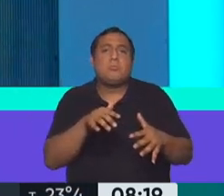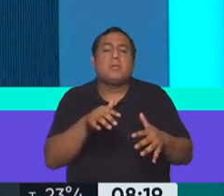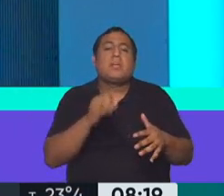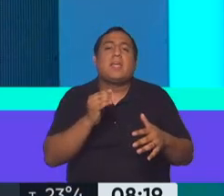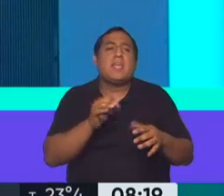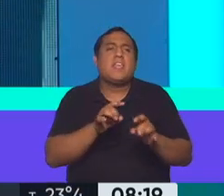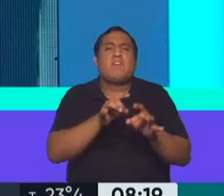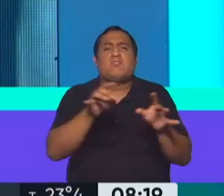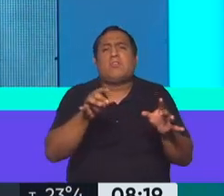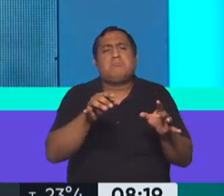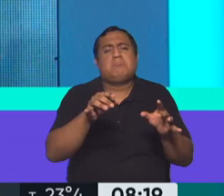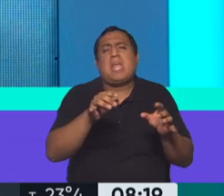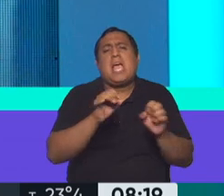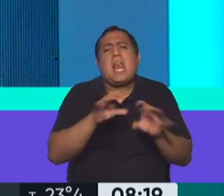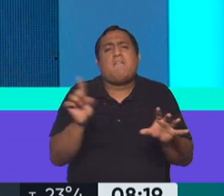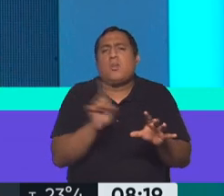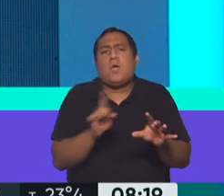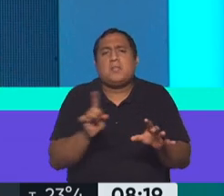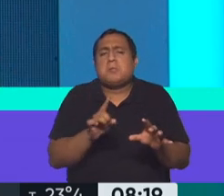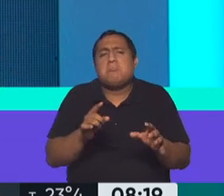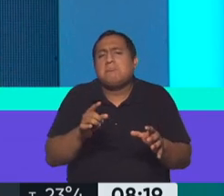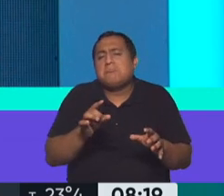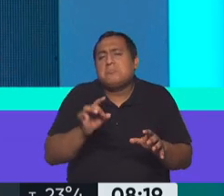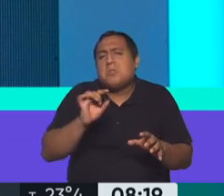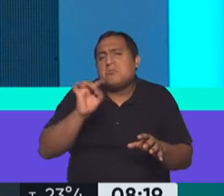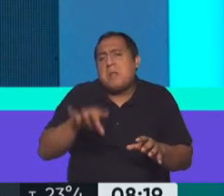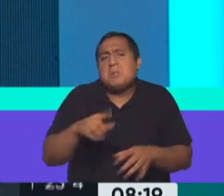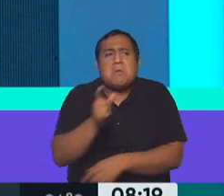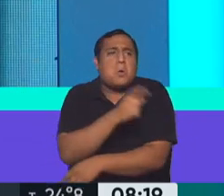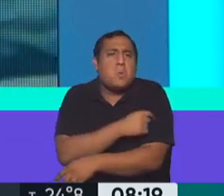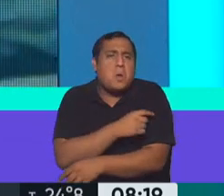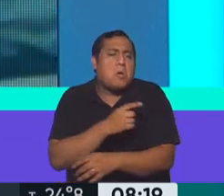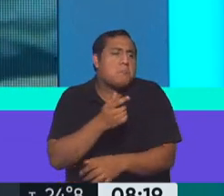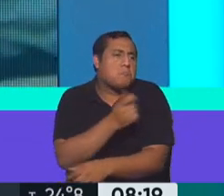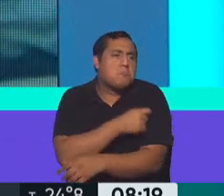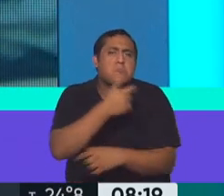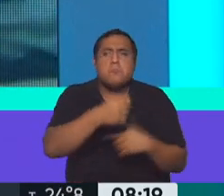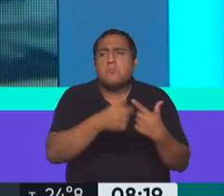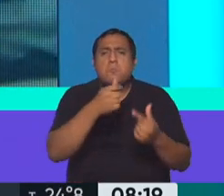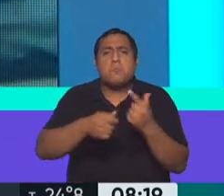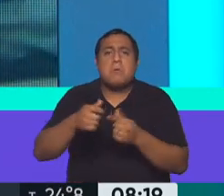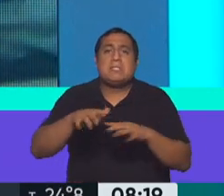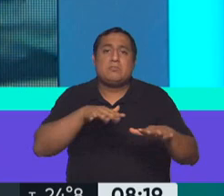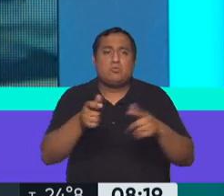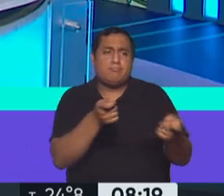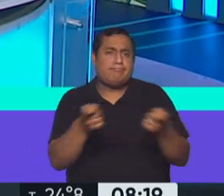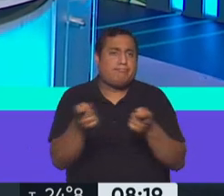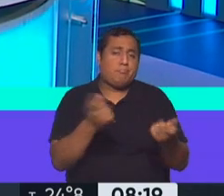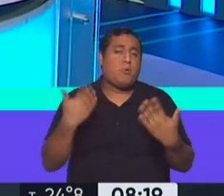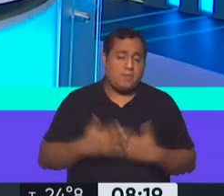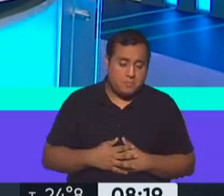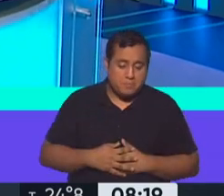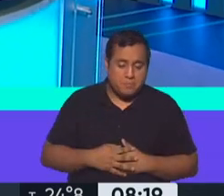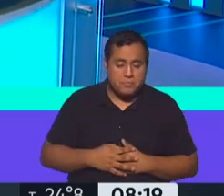transforma en algo endémico menos grave y que requerirá el digamos vacunas con refuerzos para man esa esa situación en el tiempo